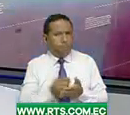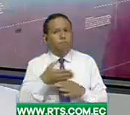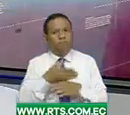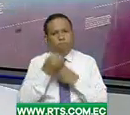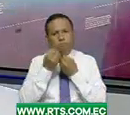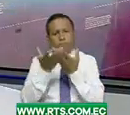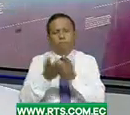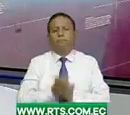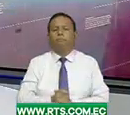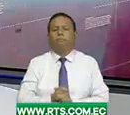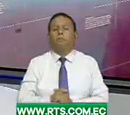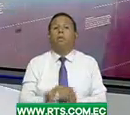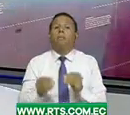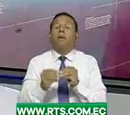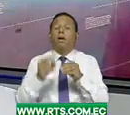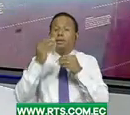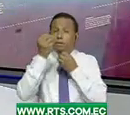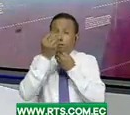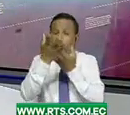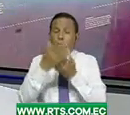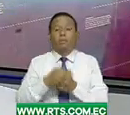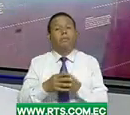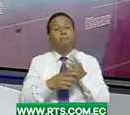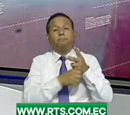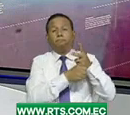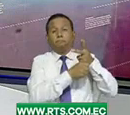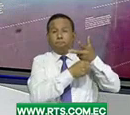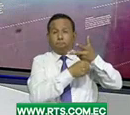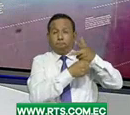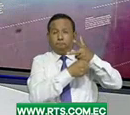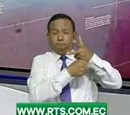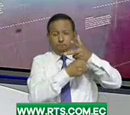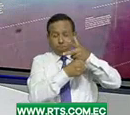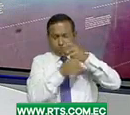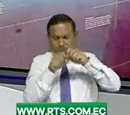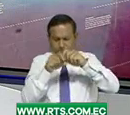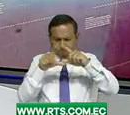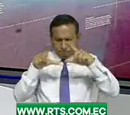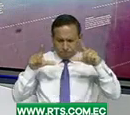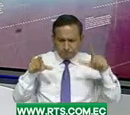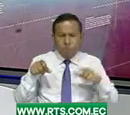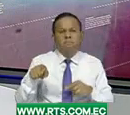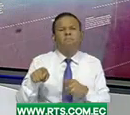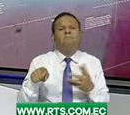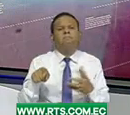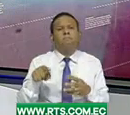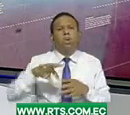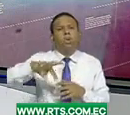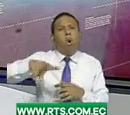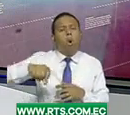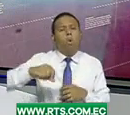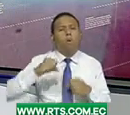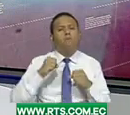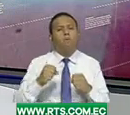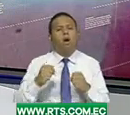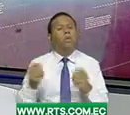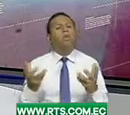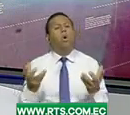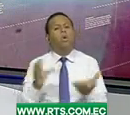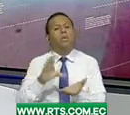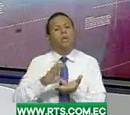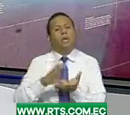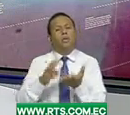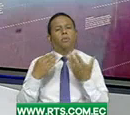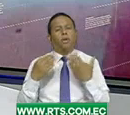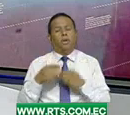Seguimos con más información. Una cámara de seguridad captó un asalto violento en un sector del centro de Guayaquil. Habitantes